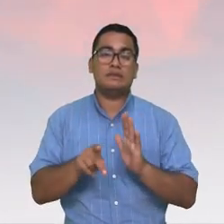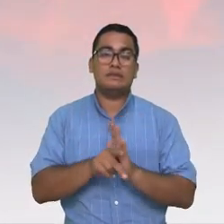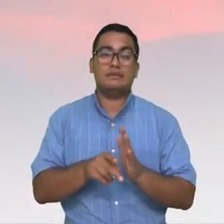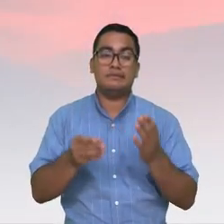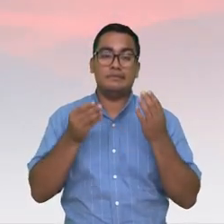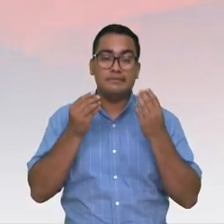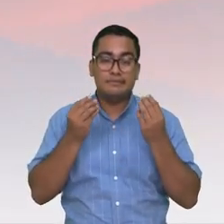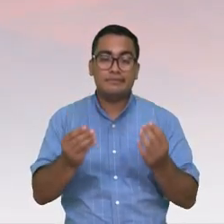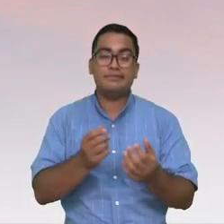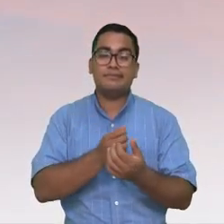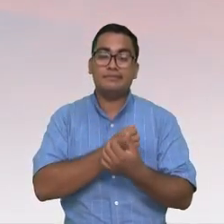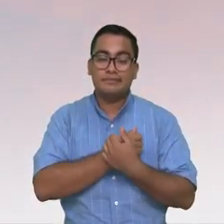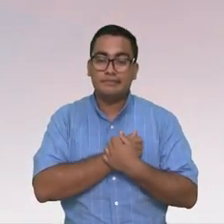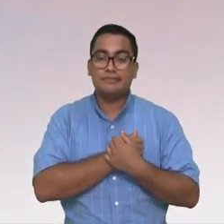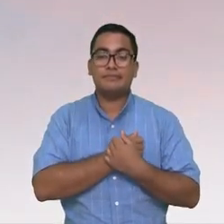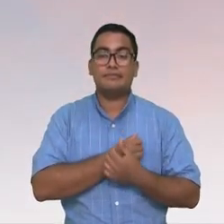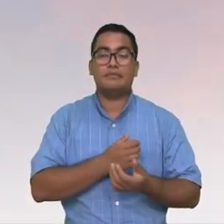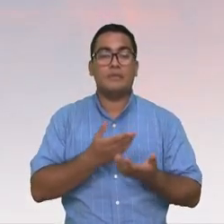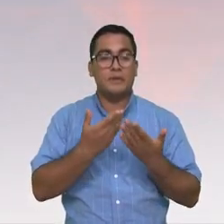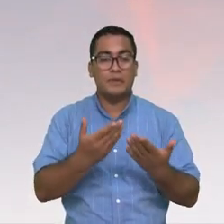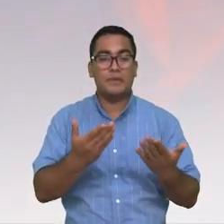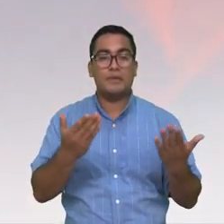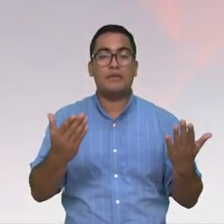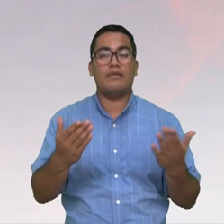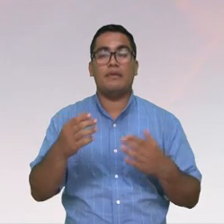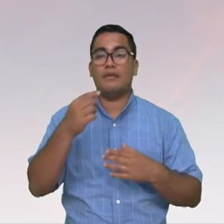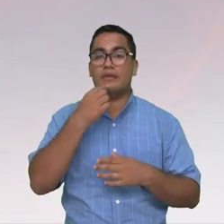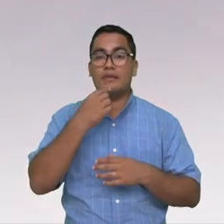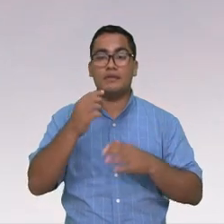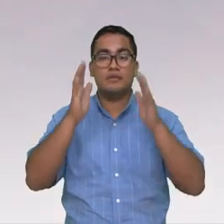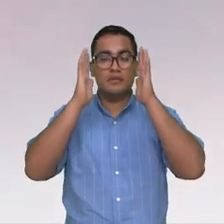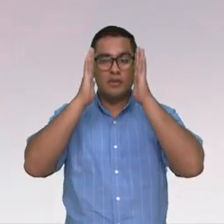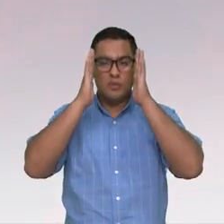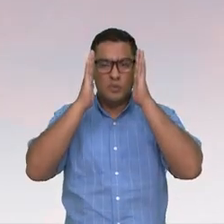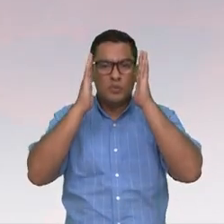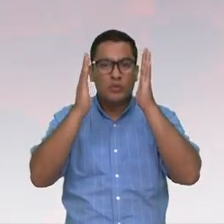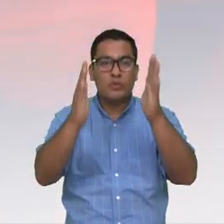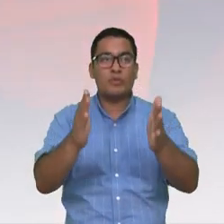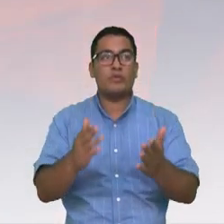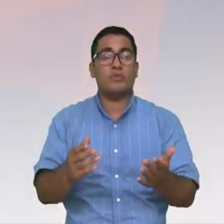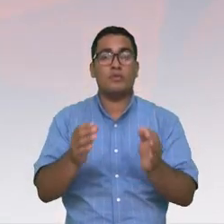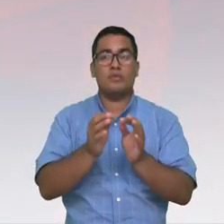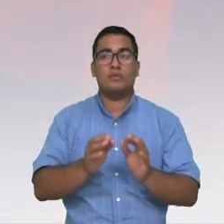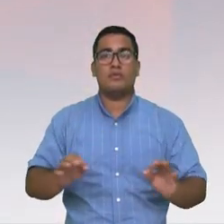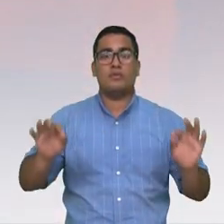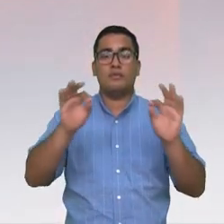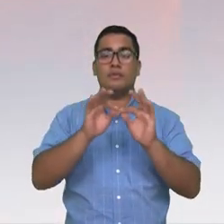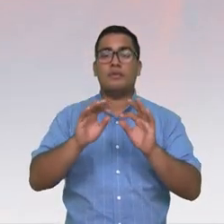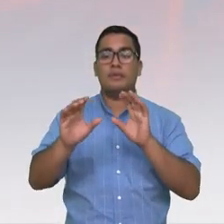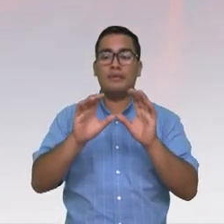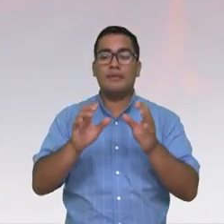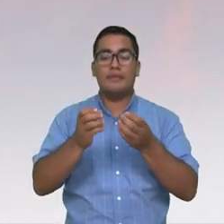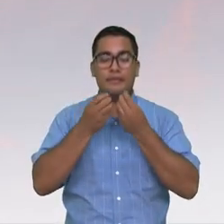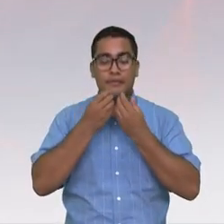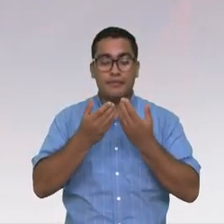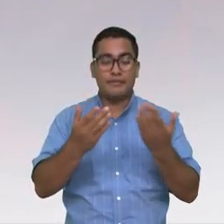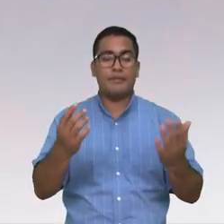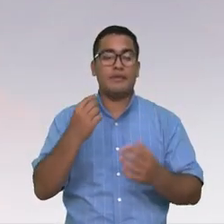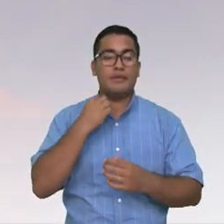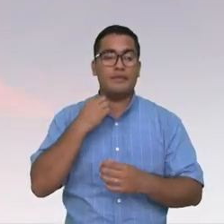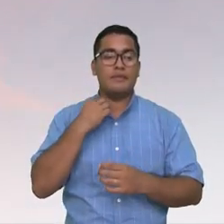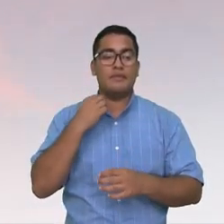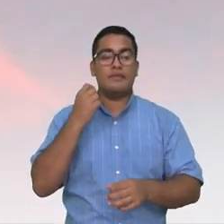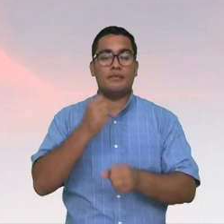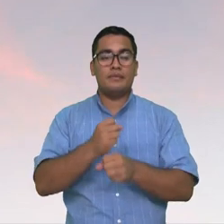Mucho cariño a todos ustedes, estamos pendientes y siempre comunicando, siempre